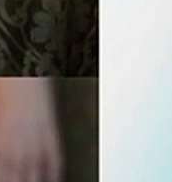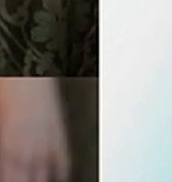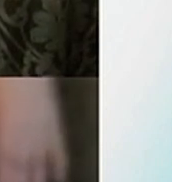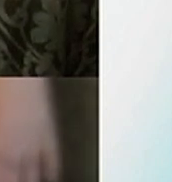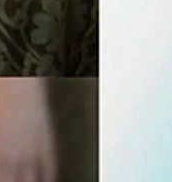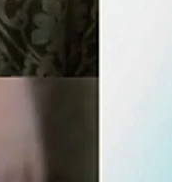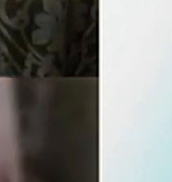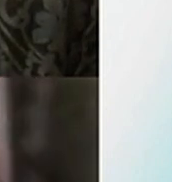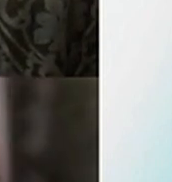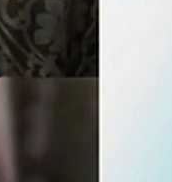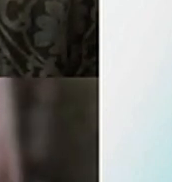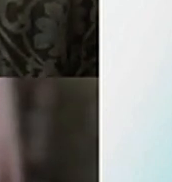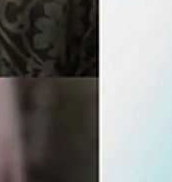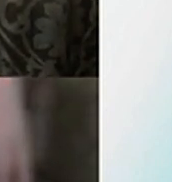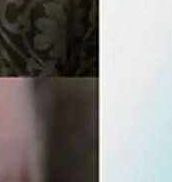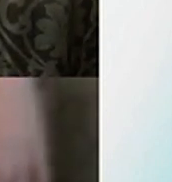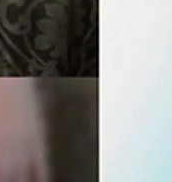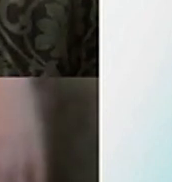Dios.